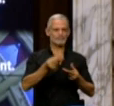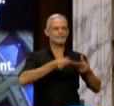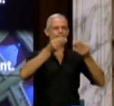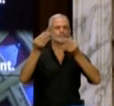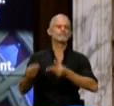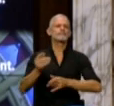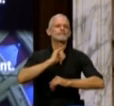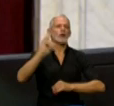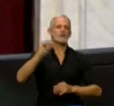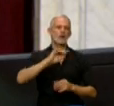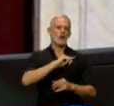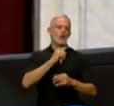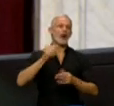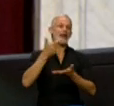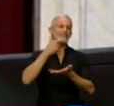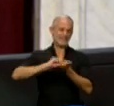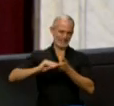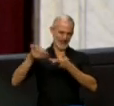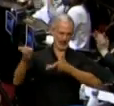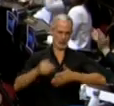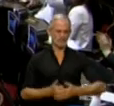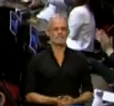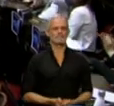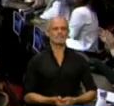se comunicará al honorable senado